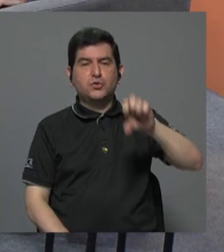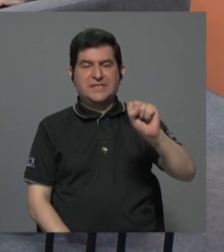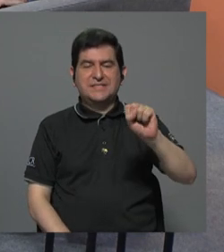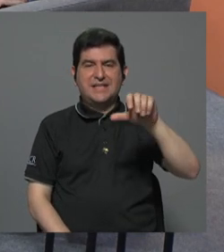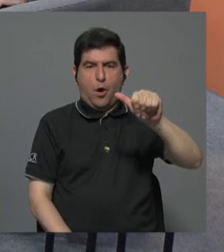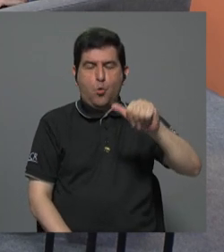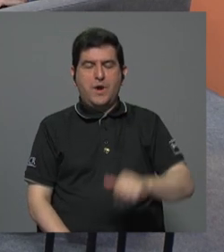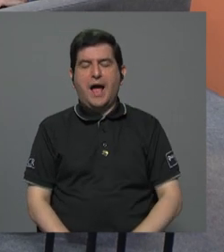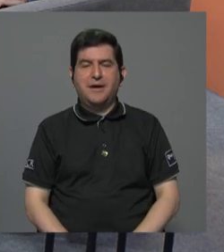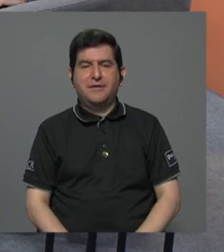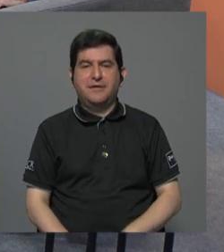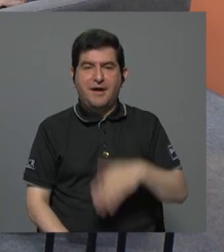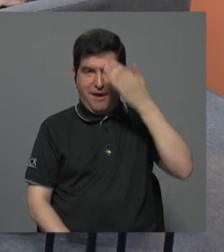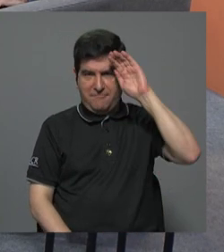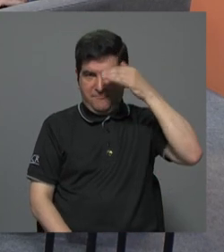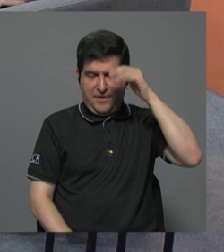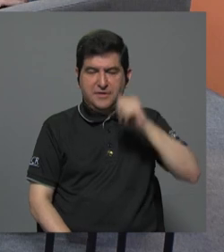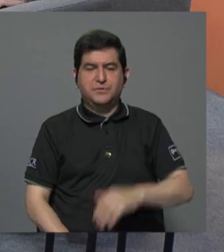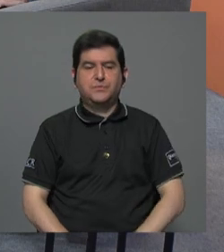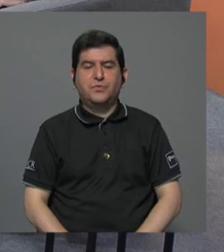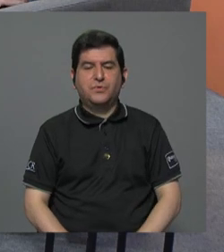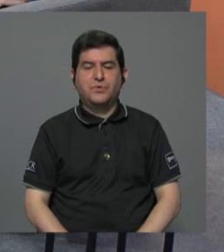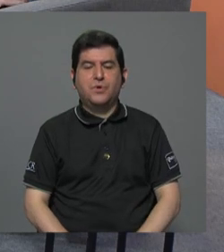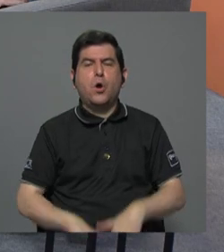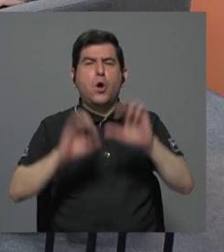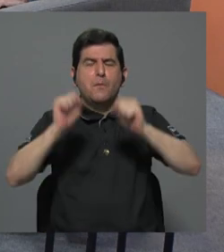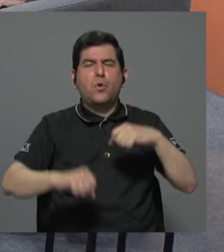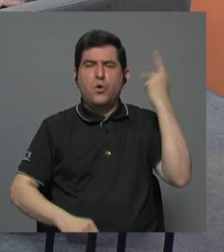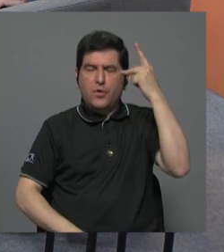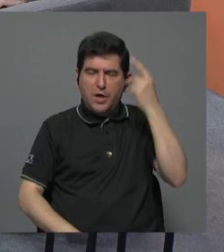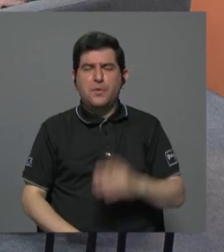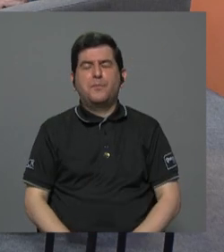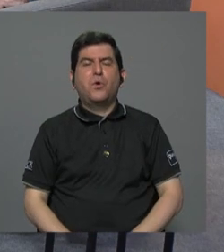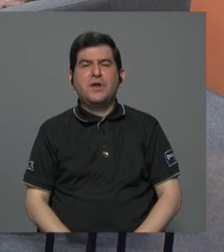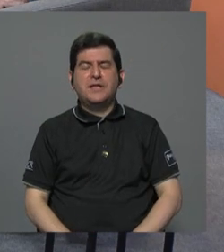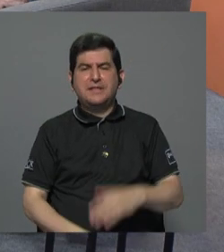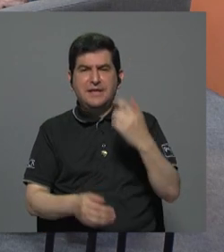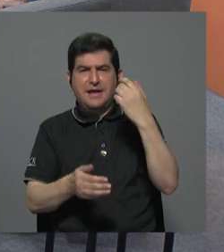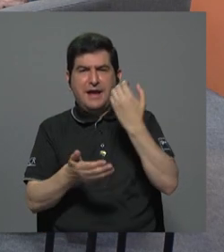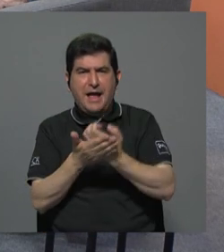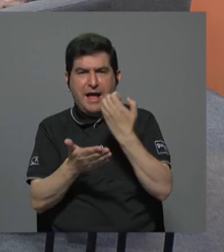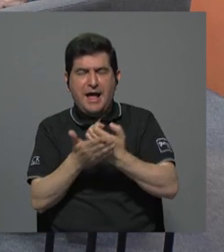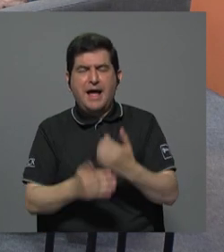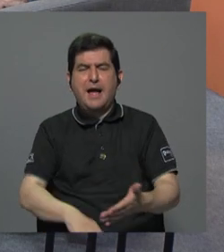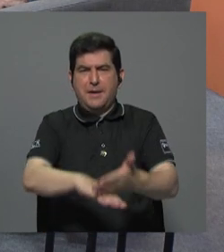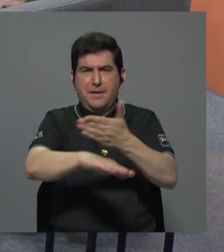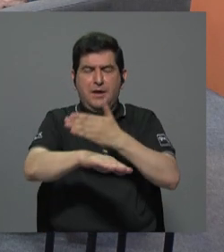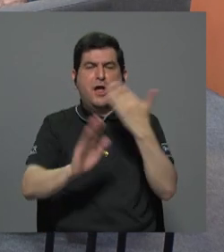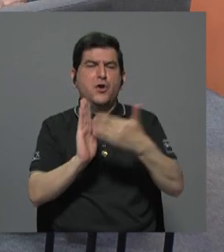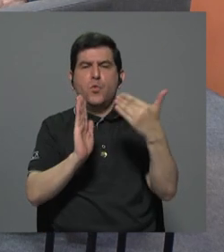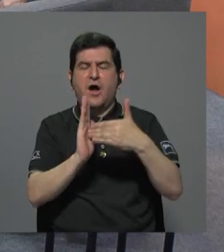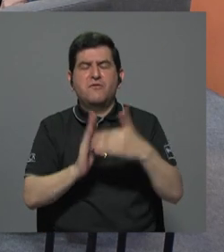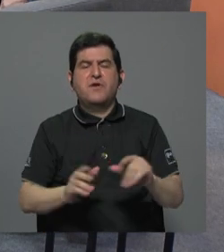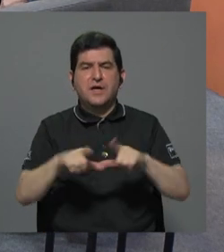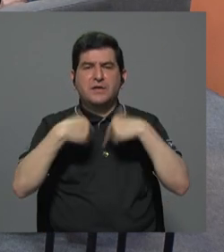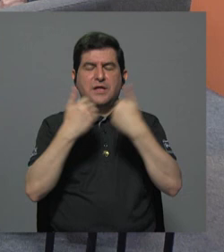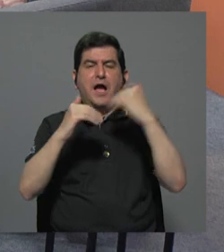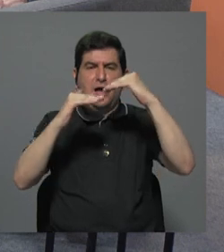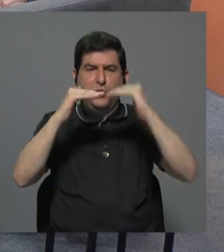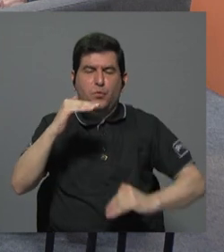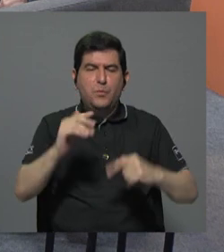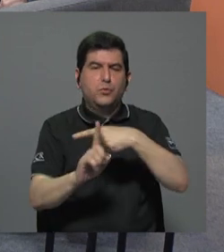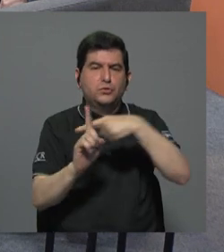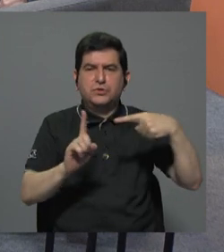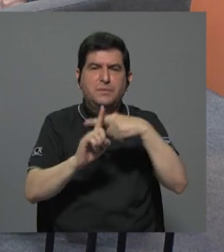nos dice también a través de facebook como lograrían una política fiscal progresiva que no golpe tanto a los sectores bajos y